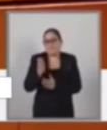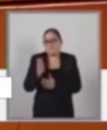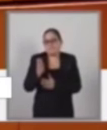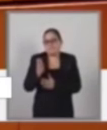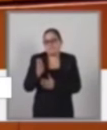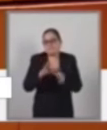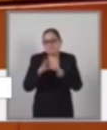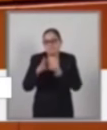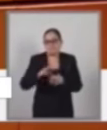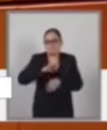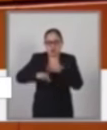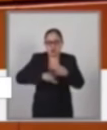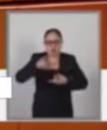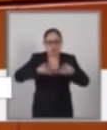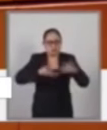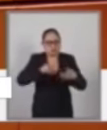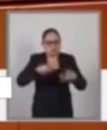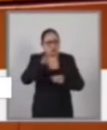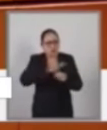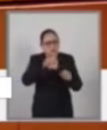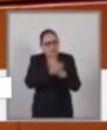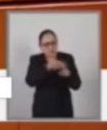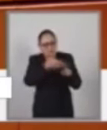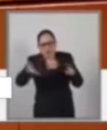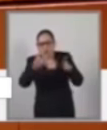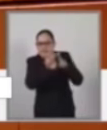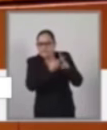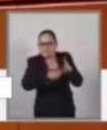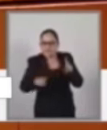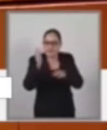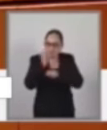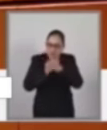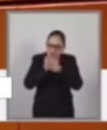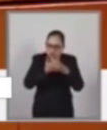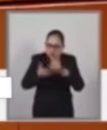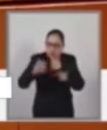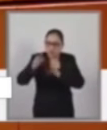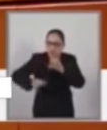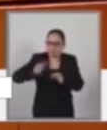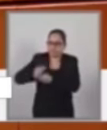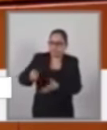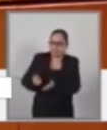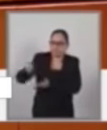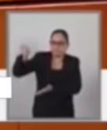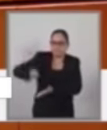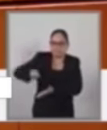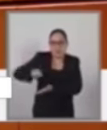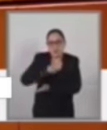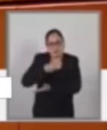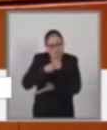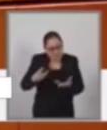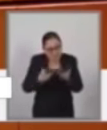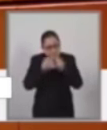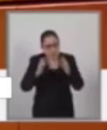lo estatal y en lo federal, pues no hay procuradurías o fiscalías suficientemente limpias, fuertes